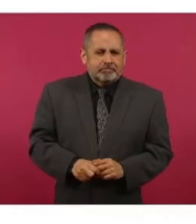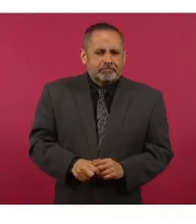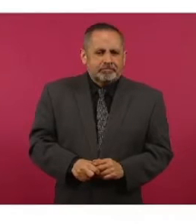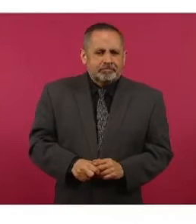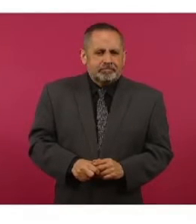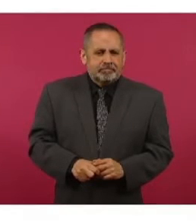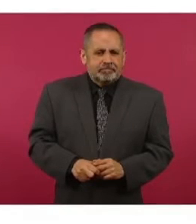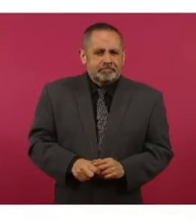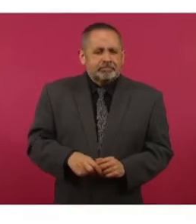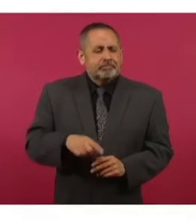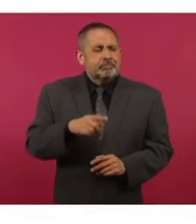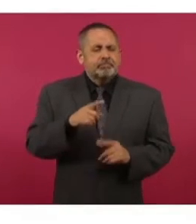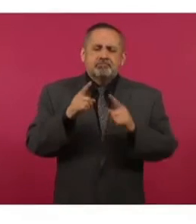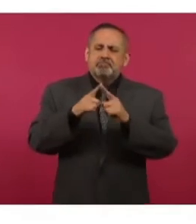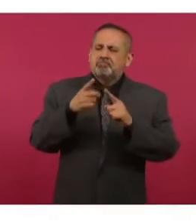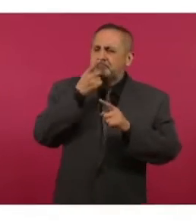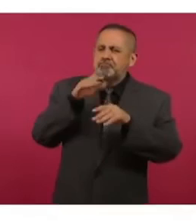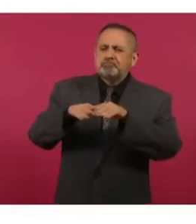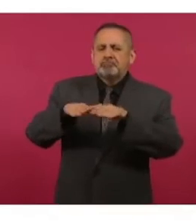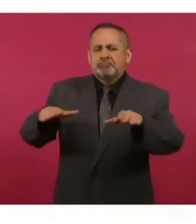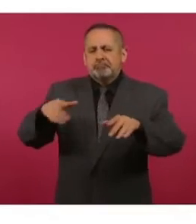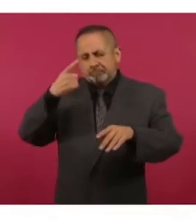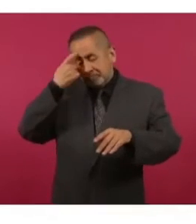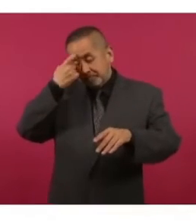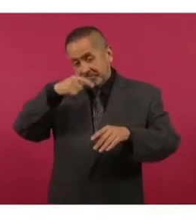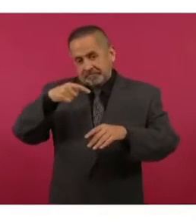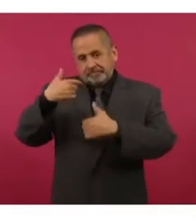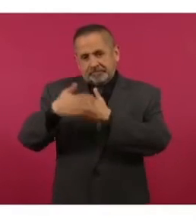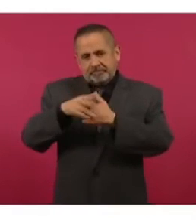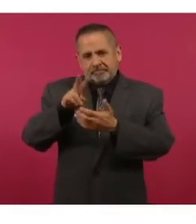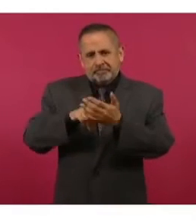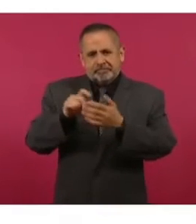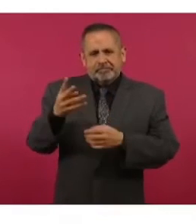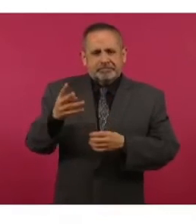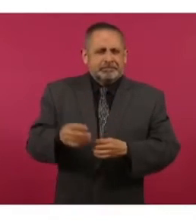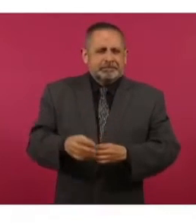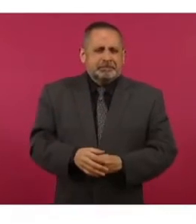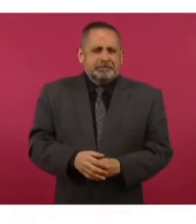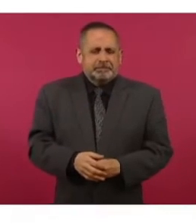Iglesia pide piso parejo para 2024.